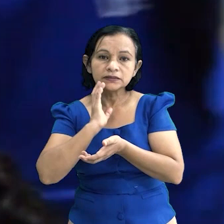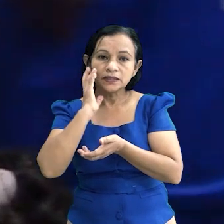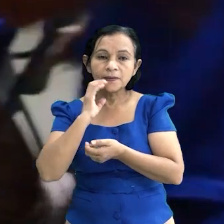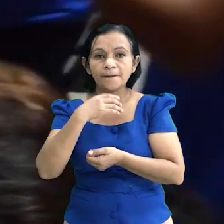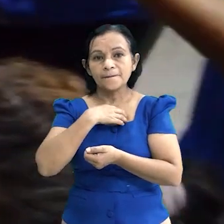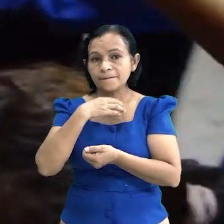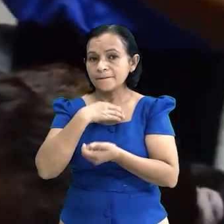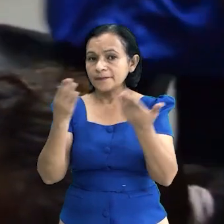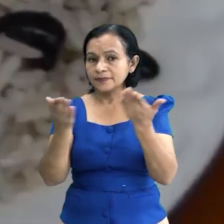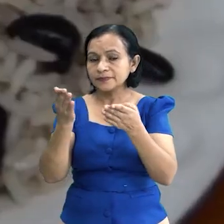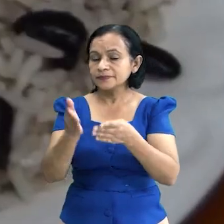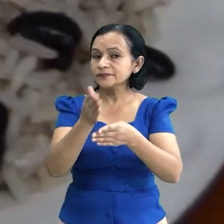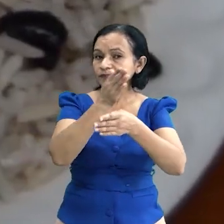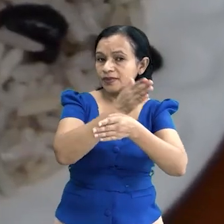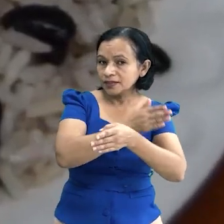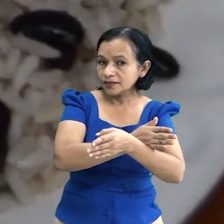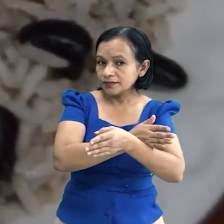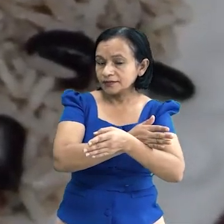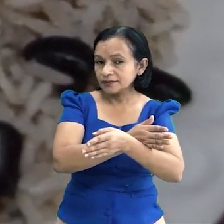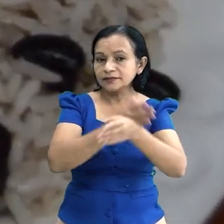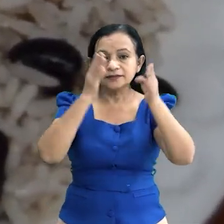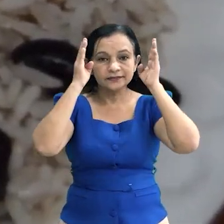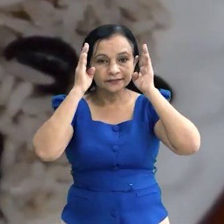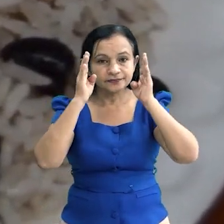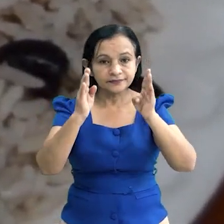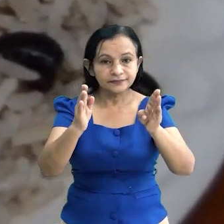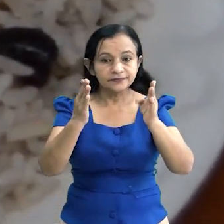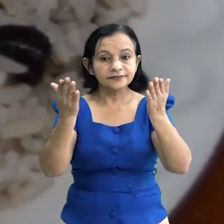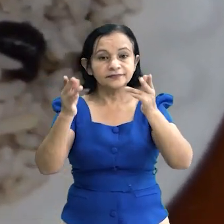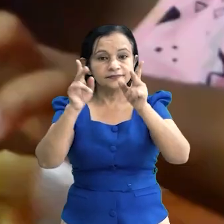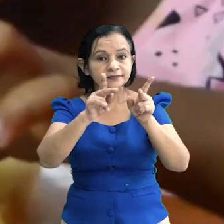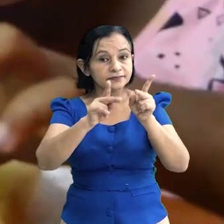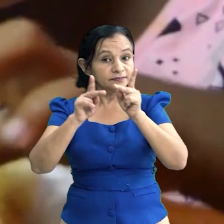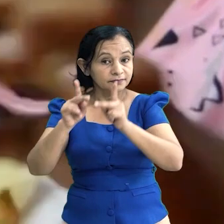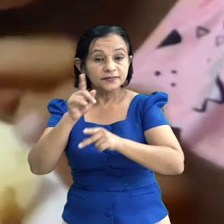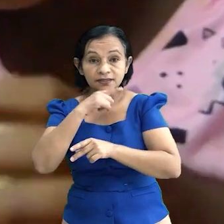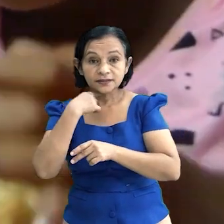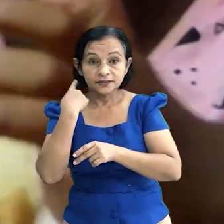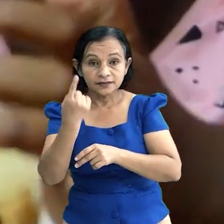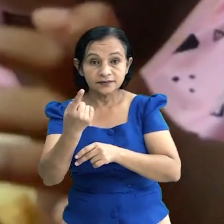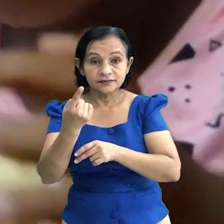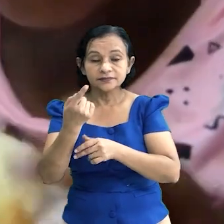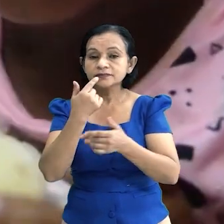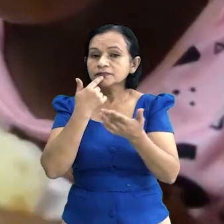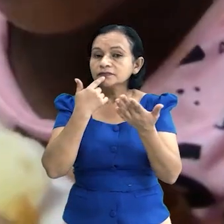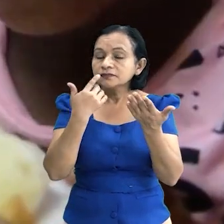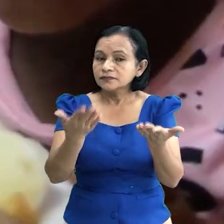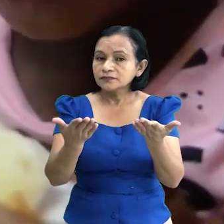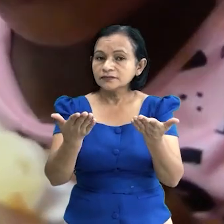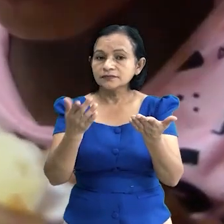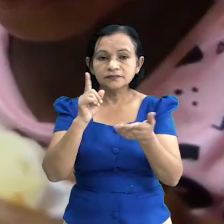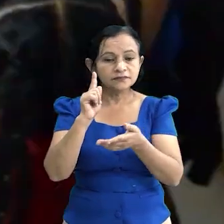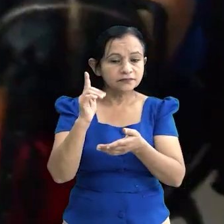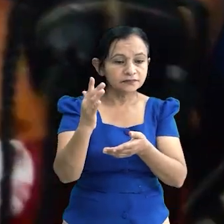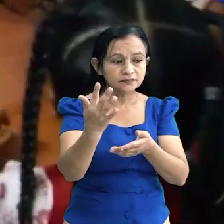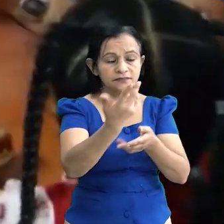tuvieron anteriores a la atención de las personas, ¿verdad? Porque de todos